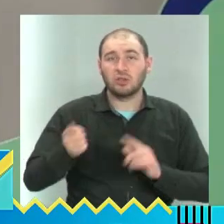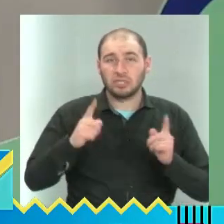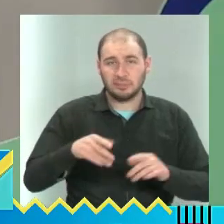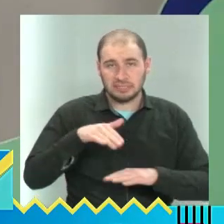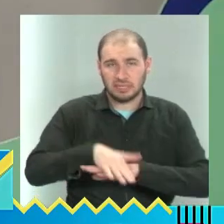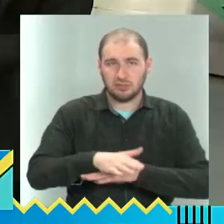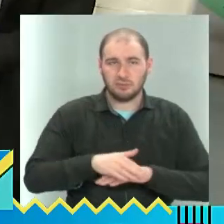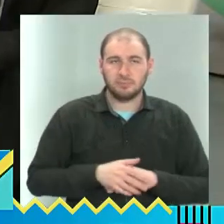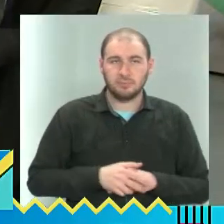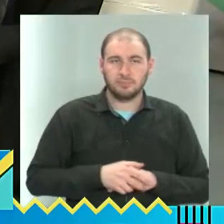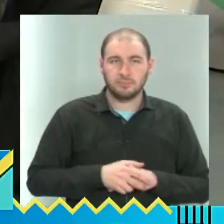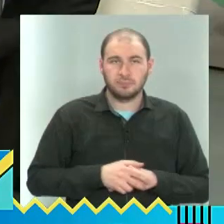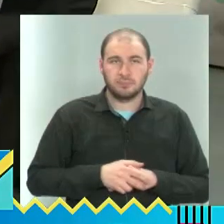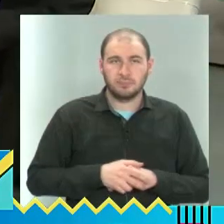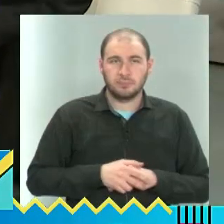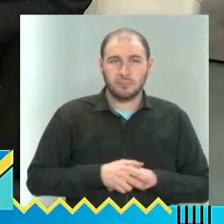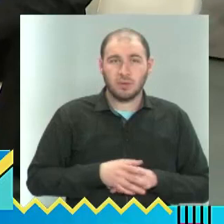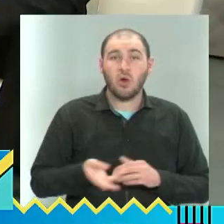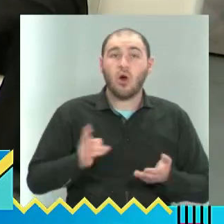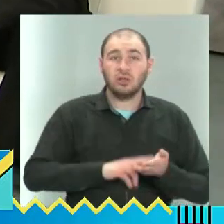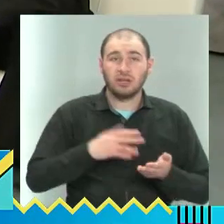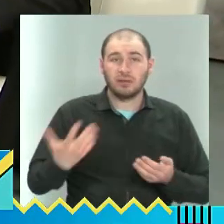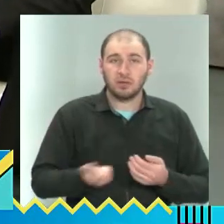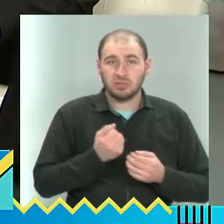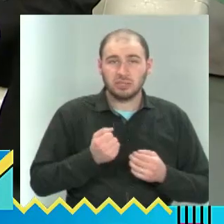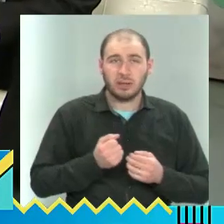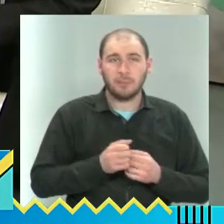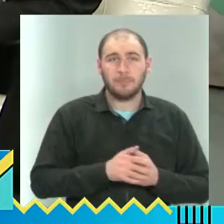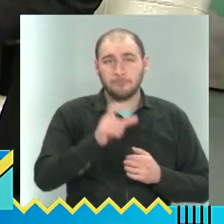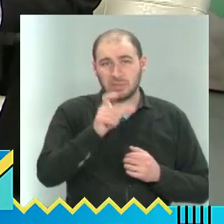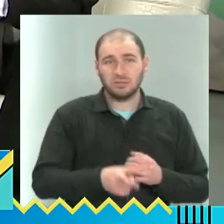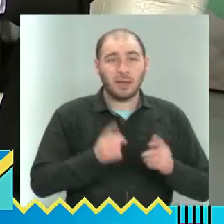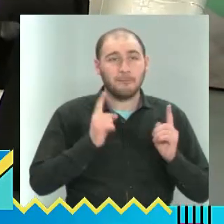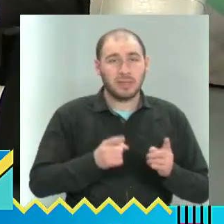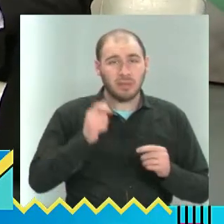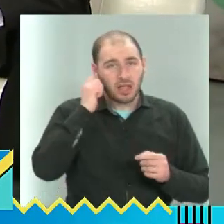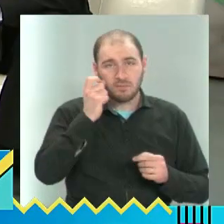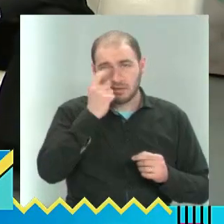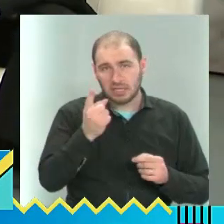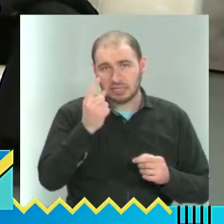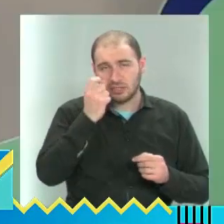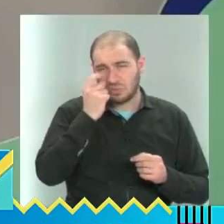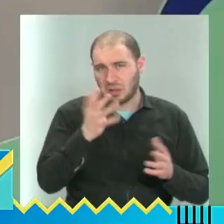centro, y la volvimos a encontrar a la misma joven que ya tendría 20, 21 años.